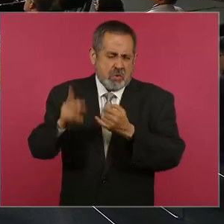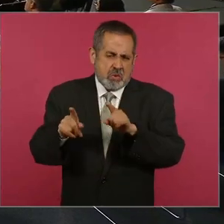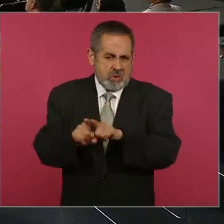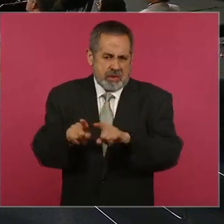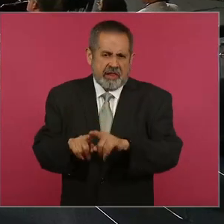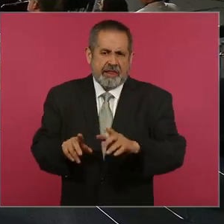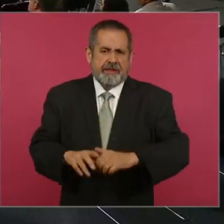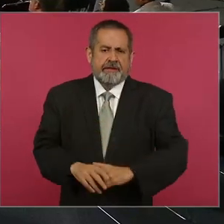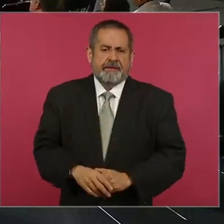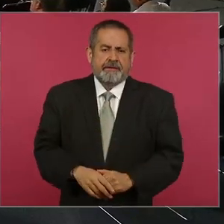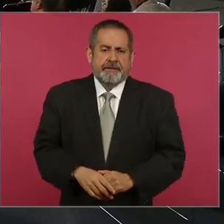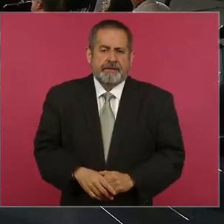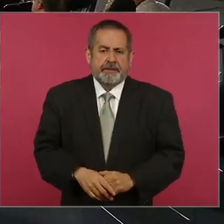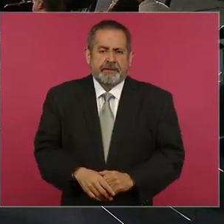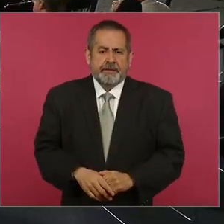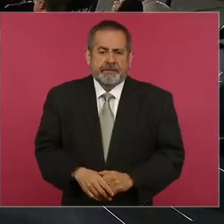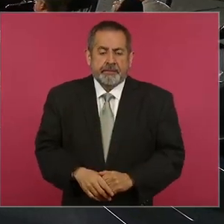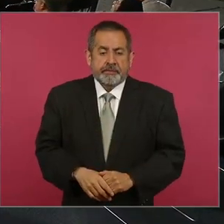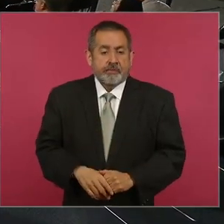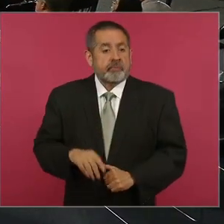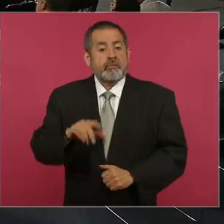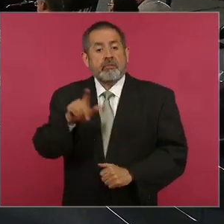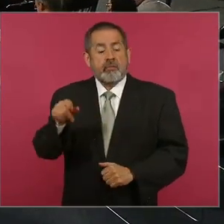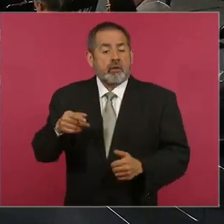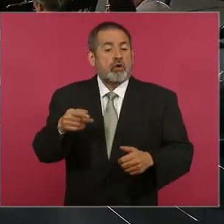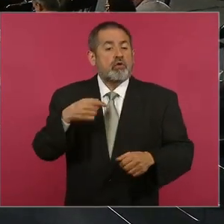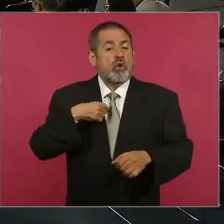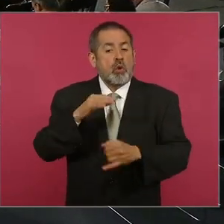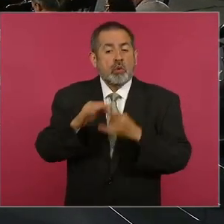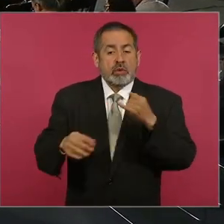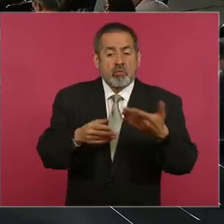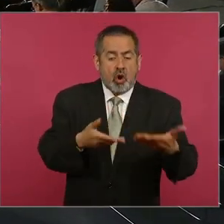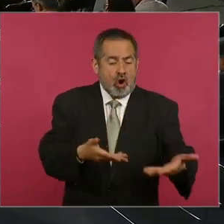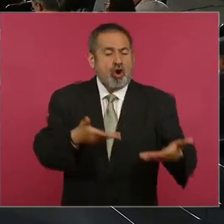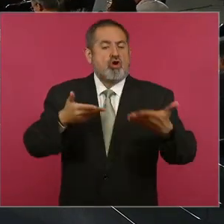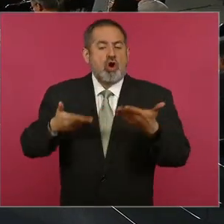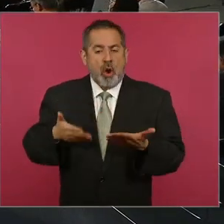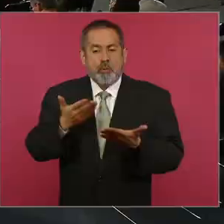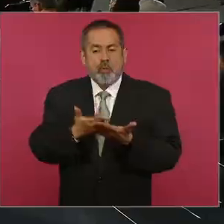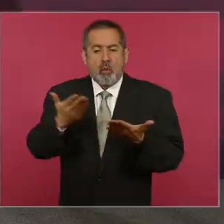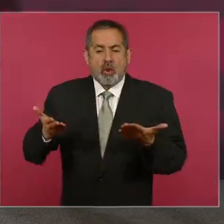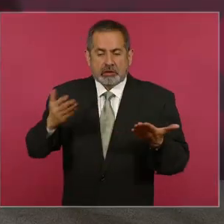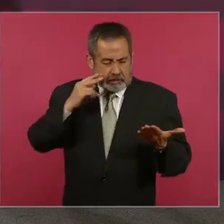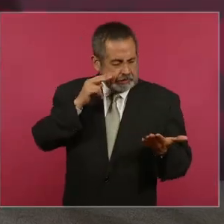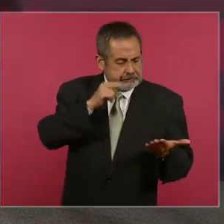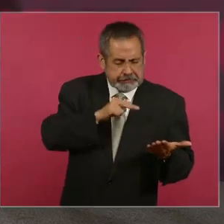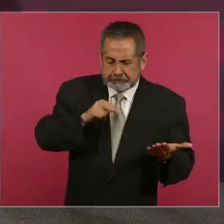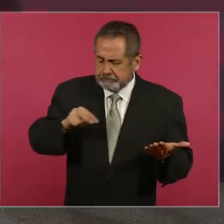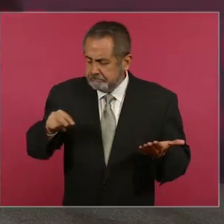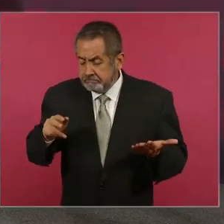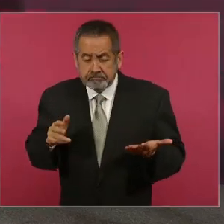Similar, entonces yo recibo ya la propuesta